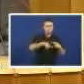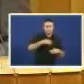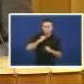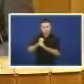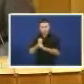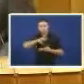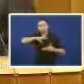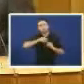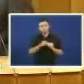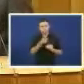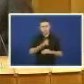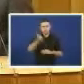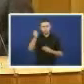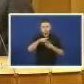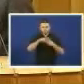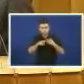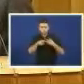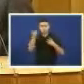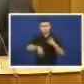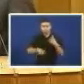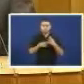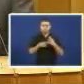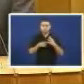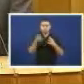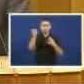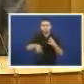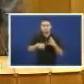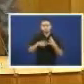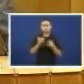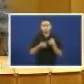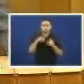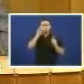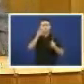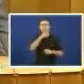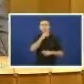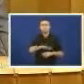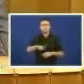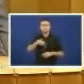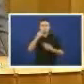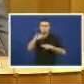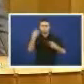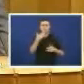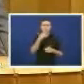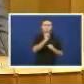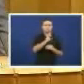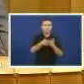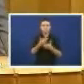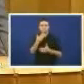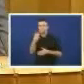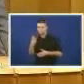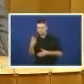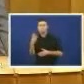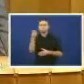laboral aposta pola extensión e mellora de educación infantil pública no tramo 03 e simplifica este